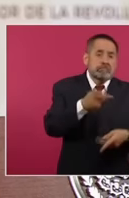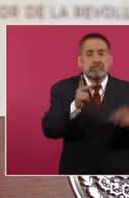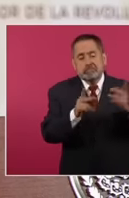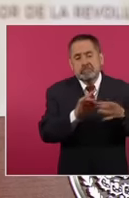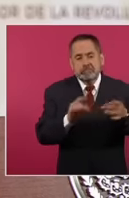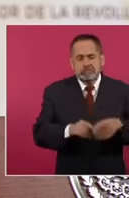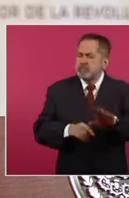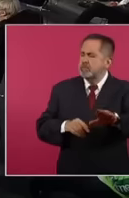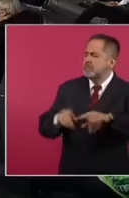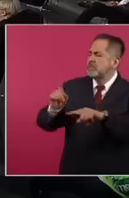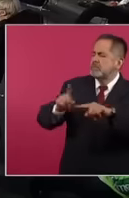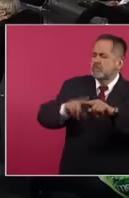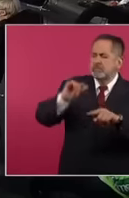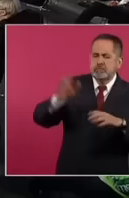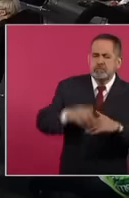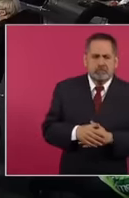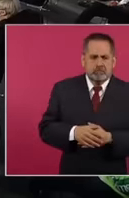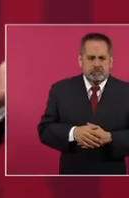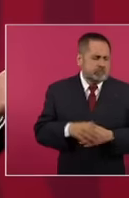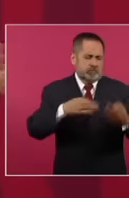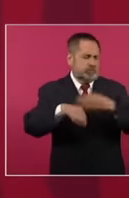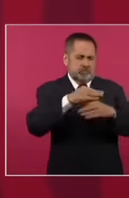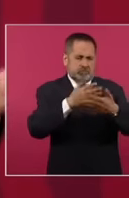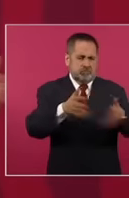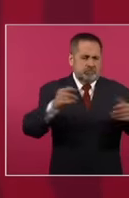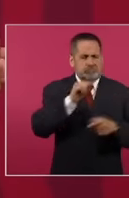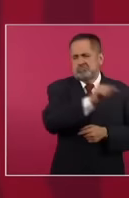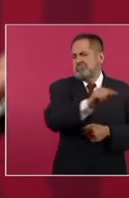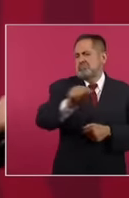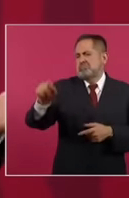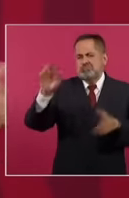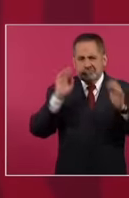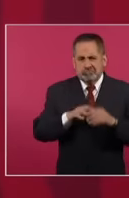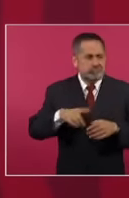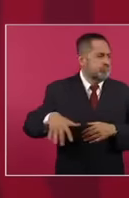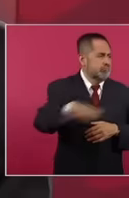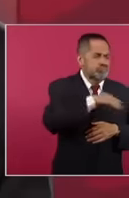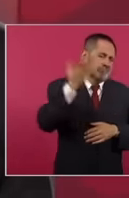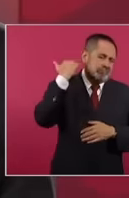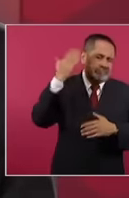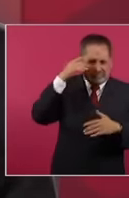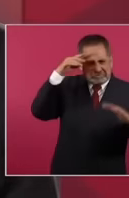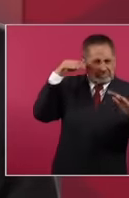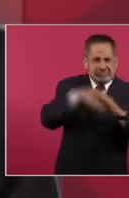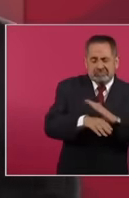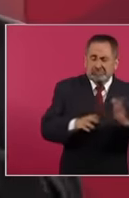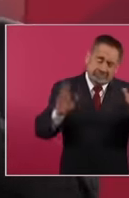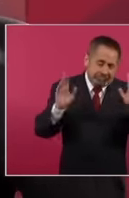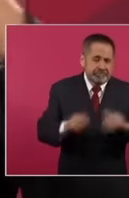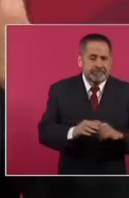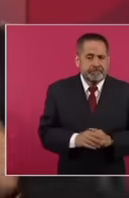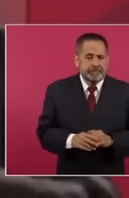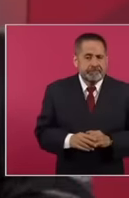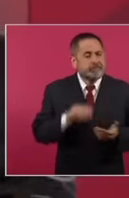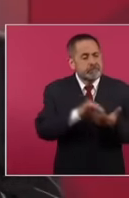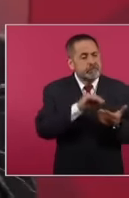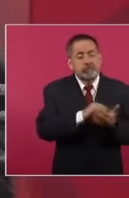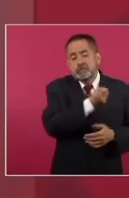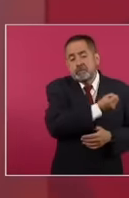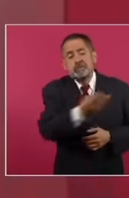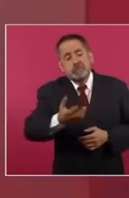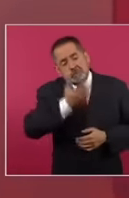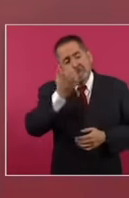a que funciona desarrollar presión en general entran es parte de la decadencia entonces quedaron las prácticas